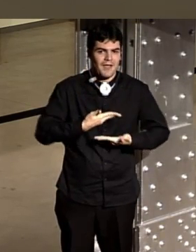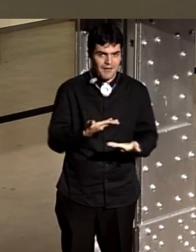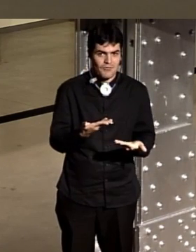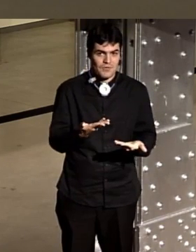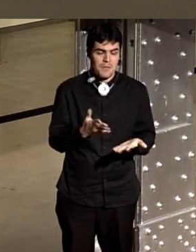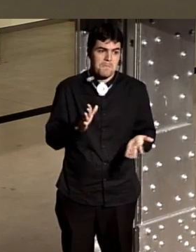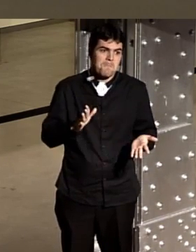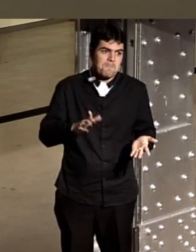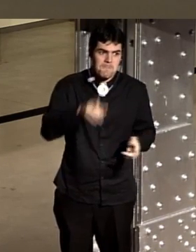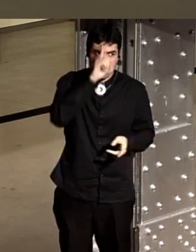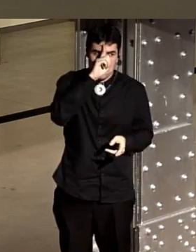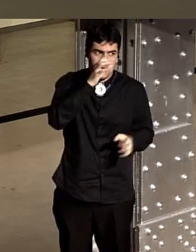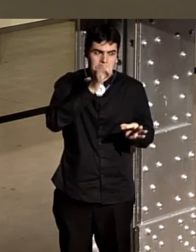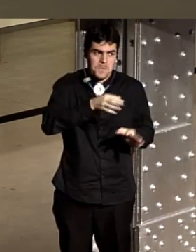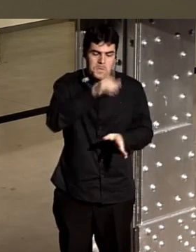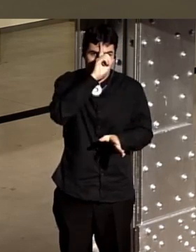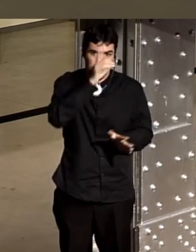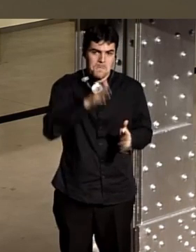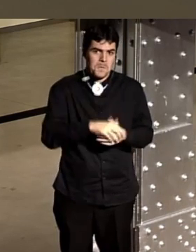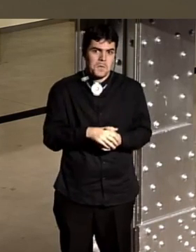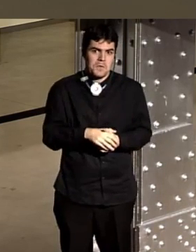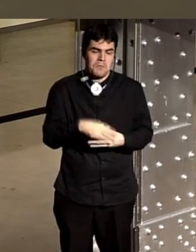pero no sé por qué, cómo lo hago.